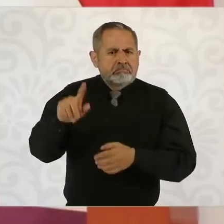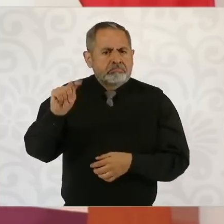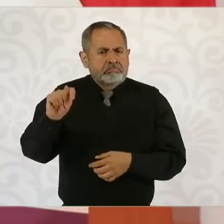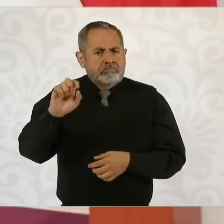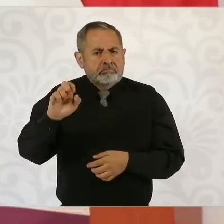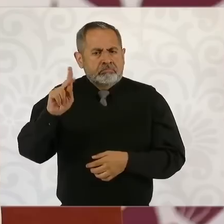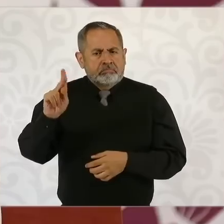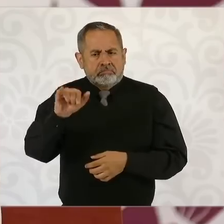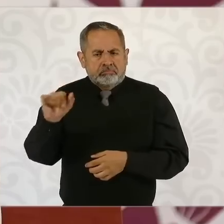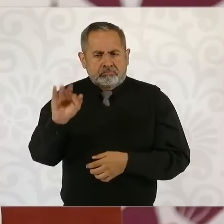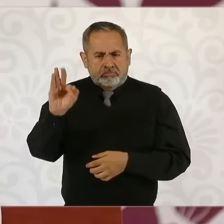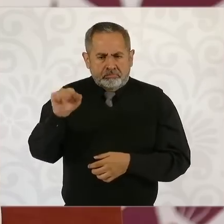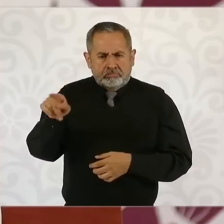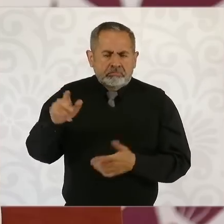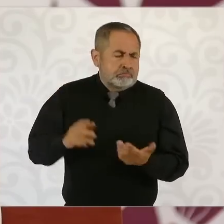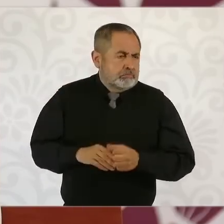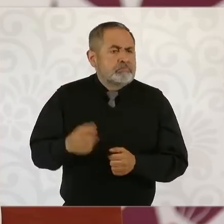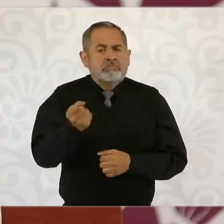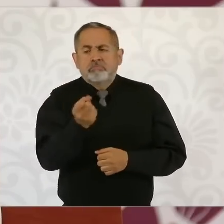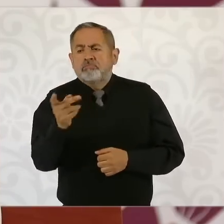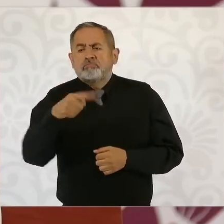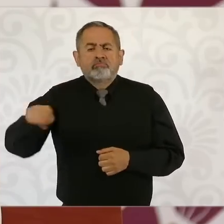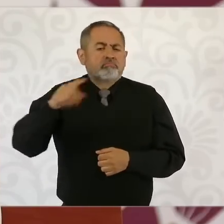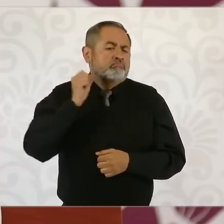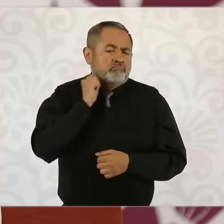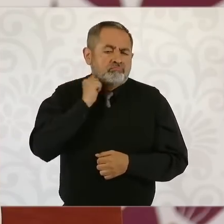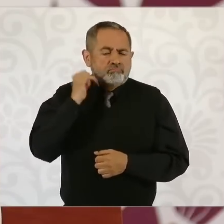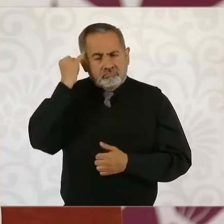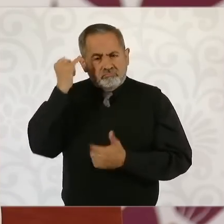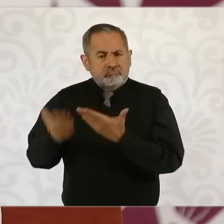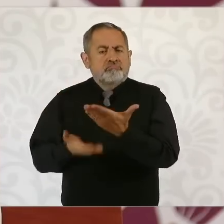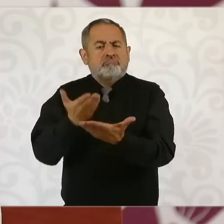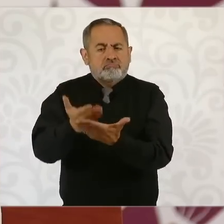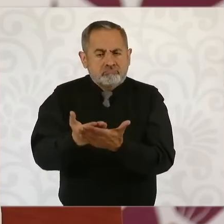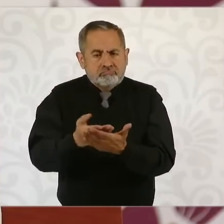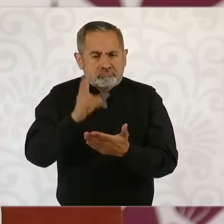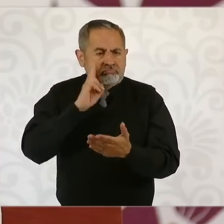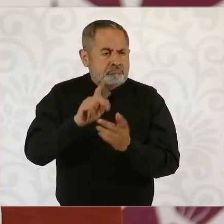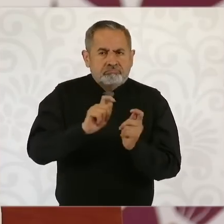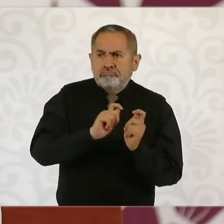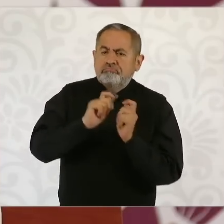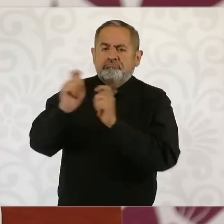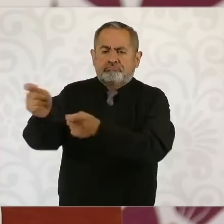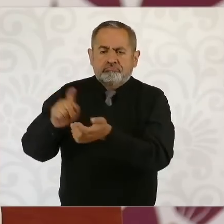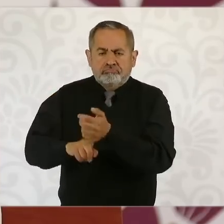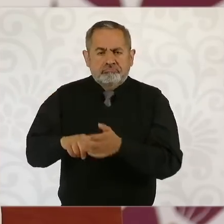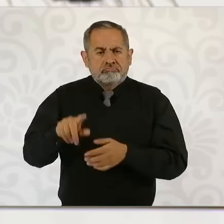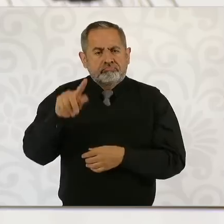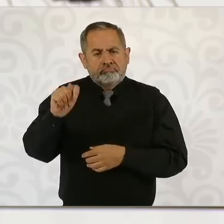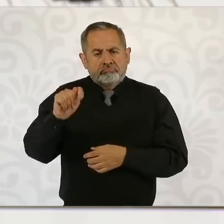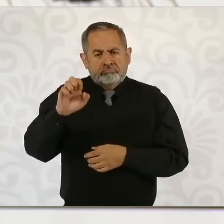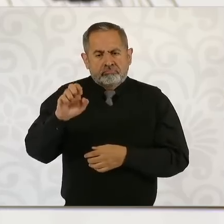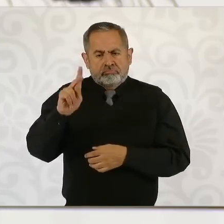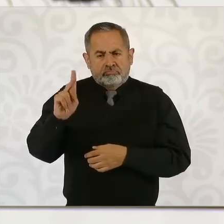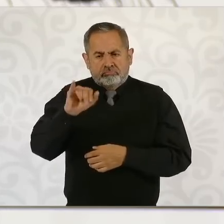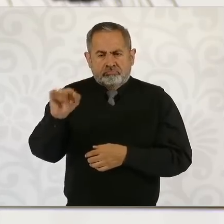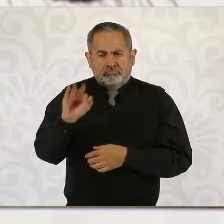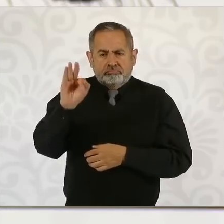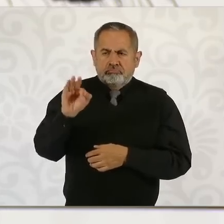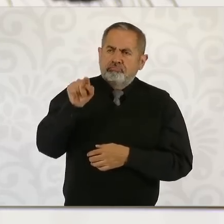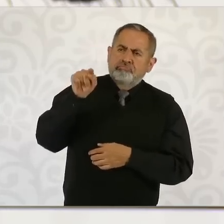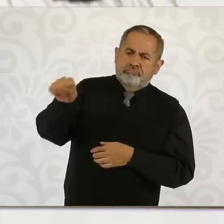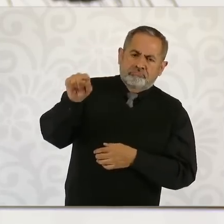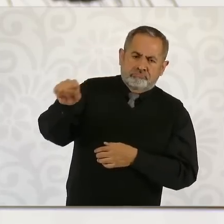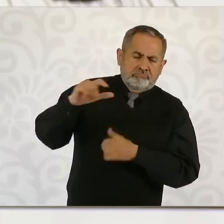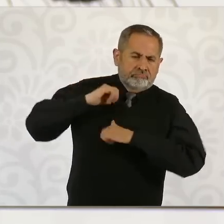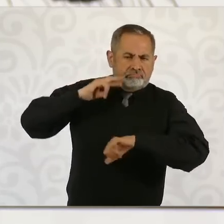Y ahora pues algunos legisladores del Senado lo van a plantear ante el tribunal, la Sala Superior del Tribunal